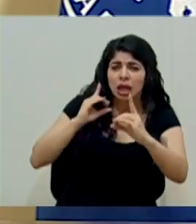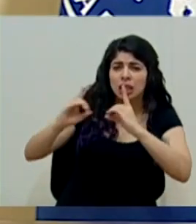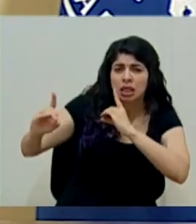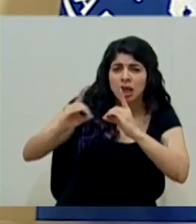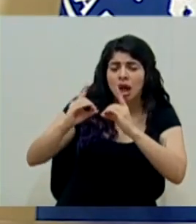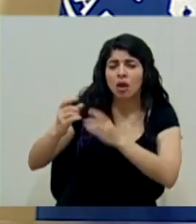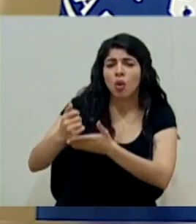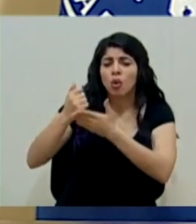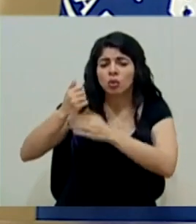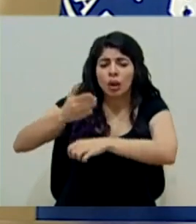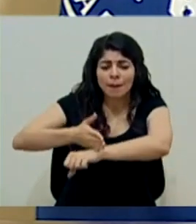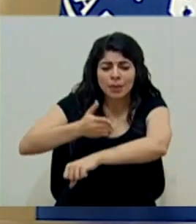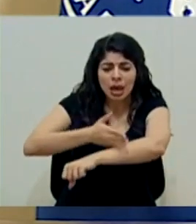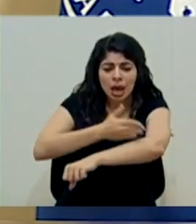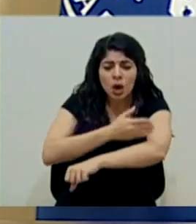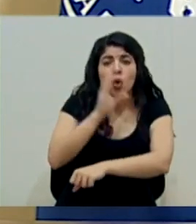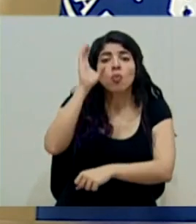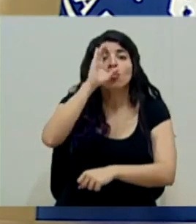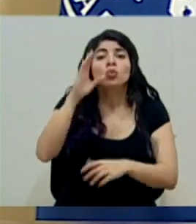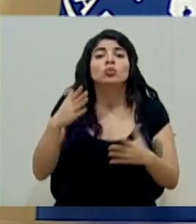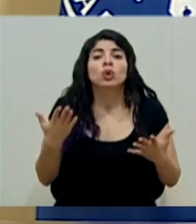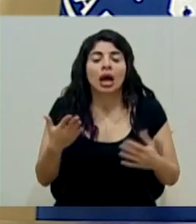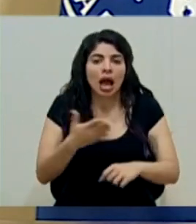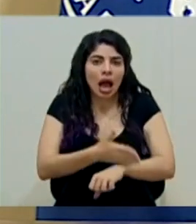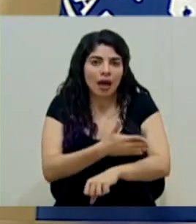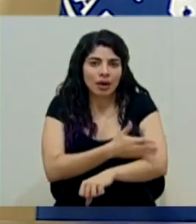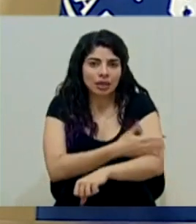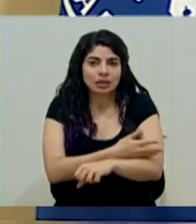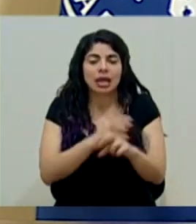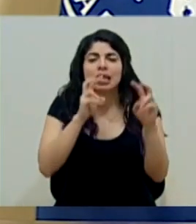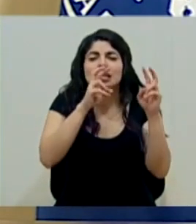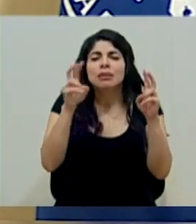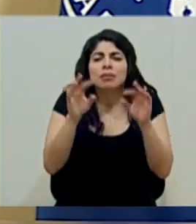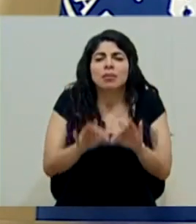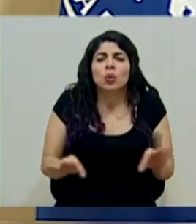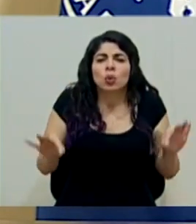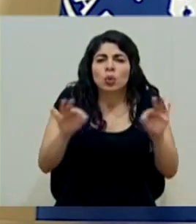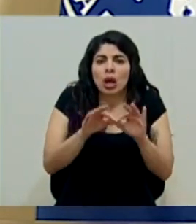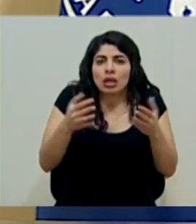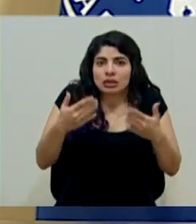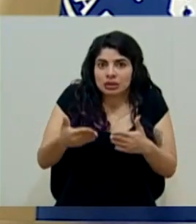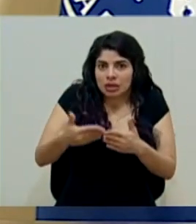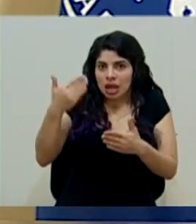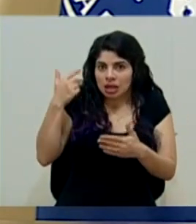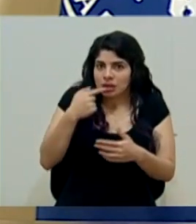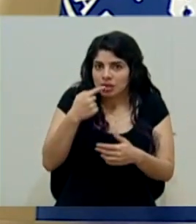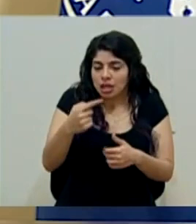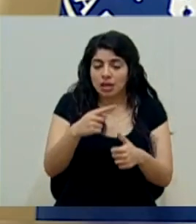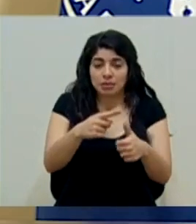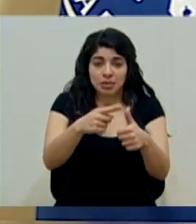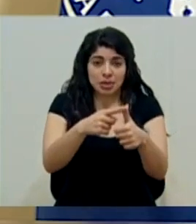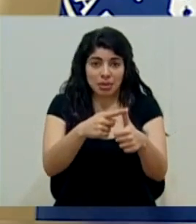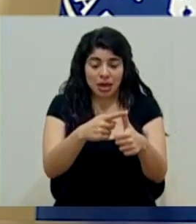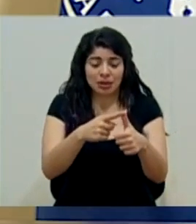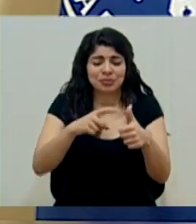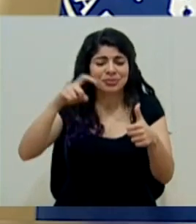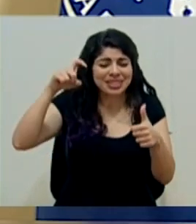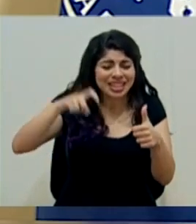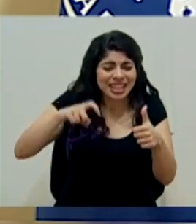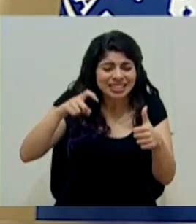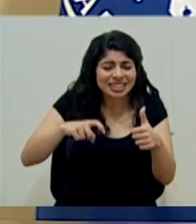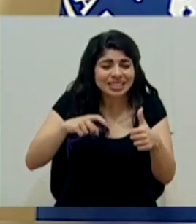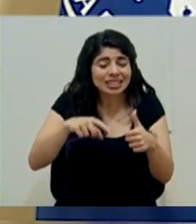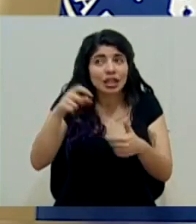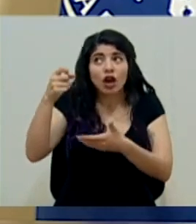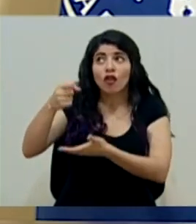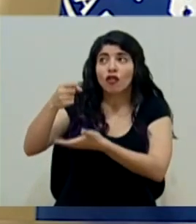para mejorar, pero para avanzar. Cosas que son claves, y lo hemos planteado. Uno, es necesario el acuerdo